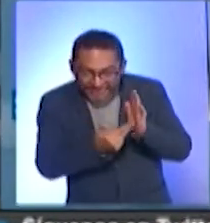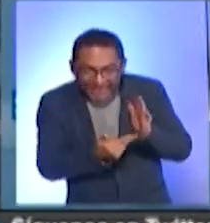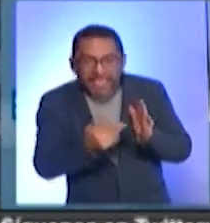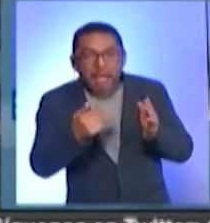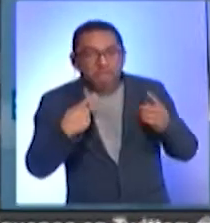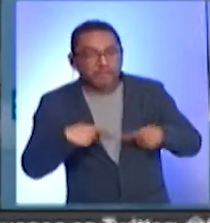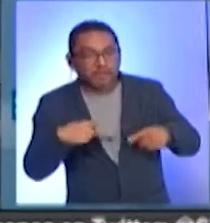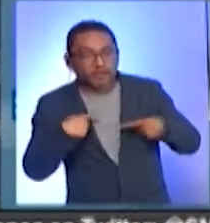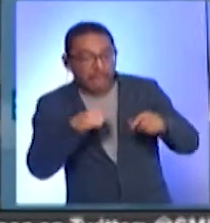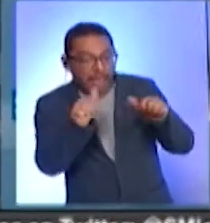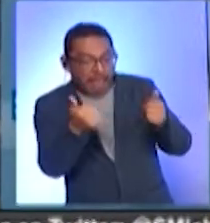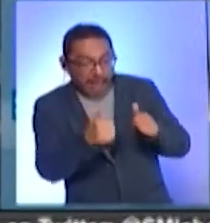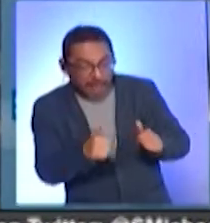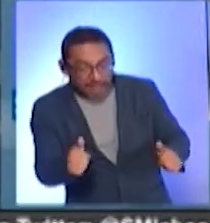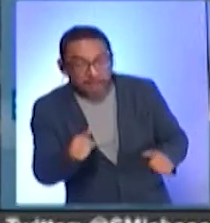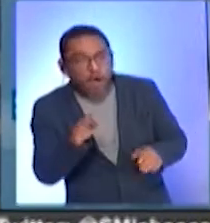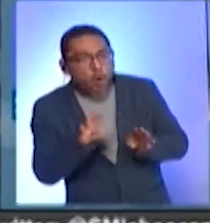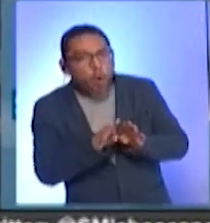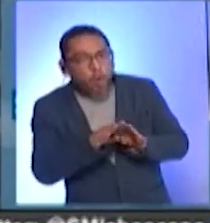artesano